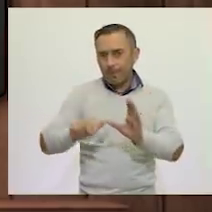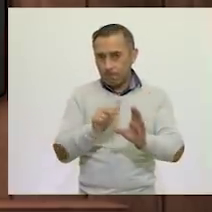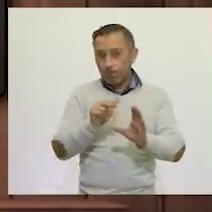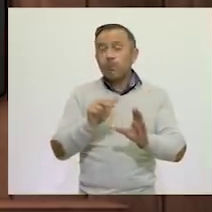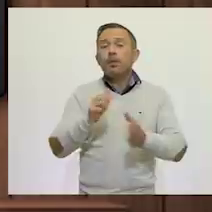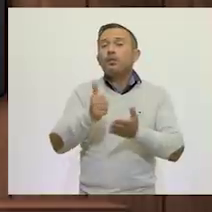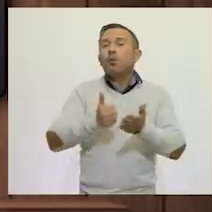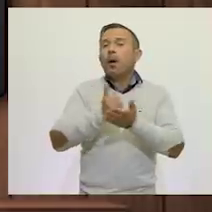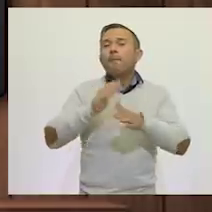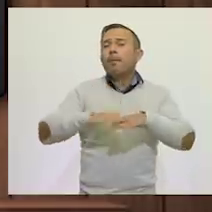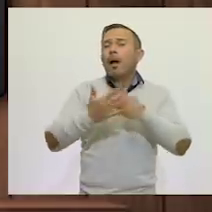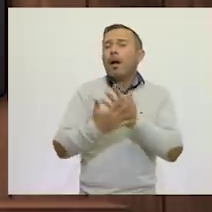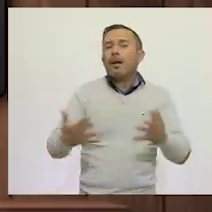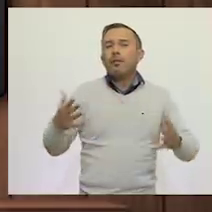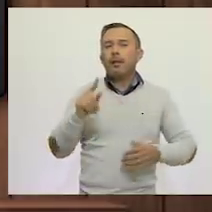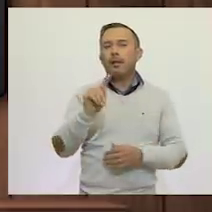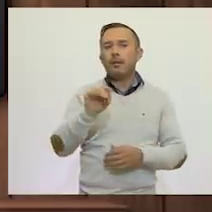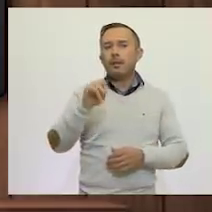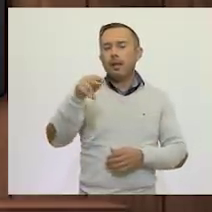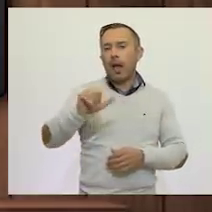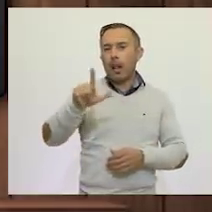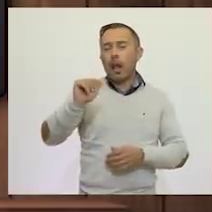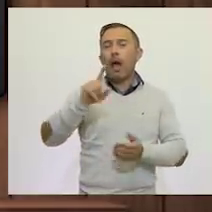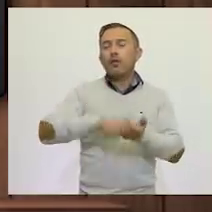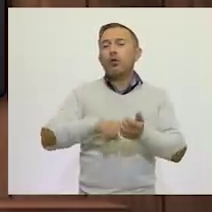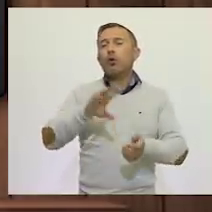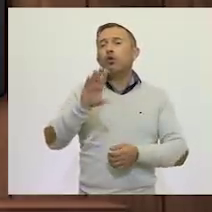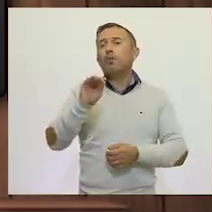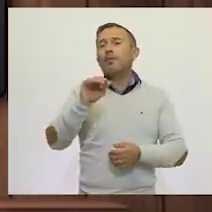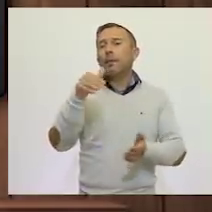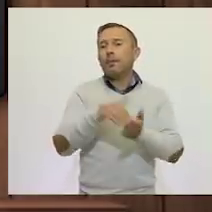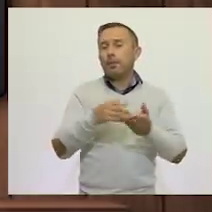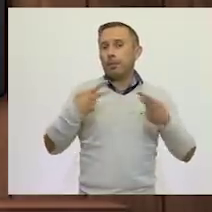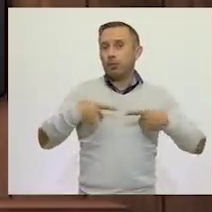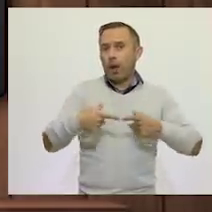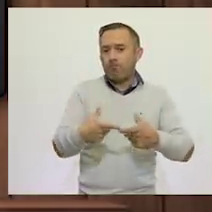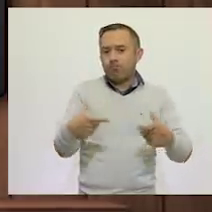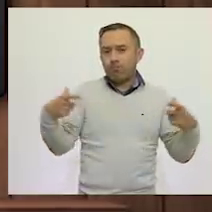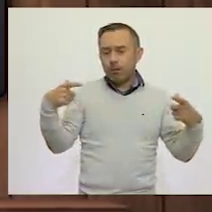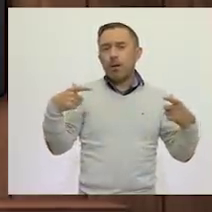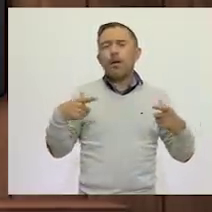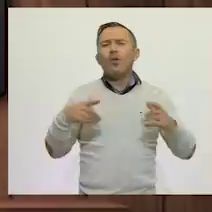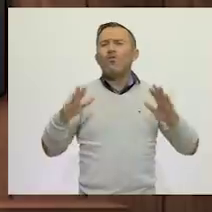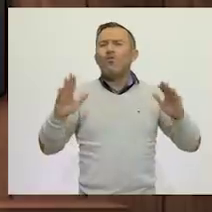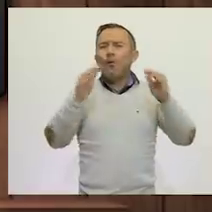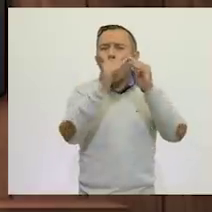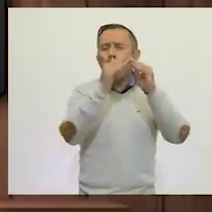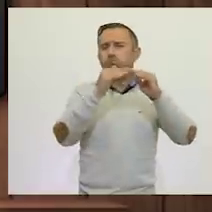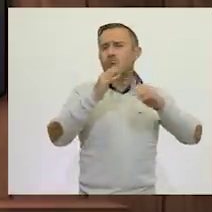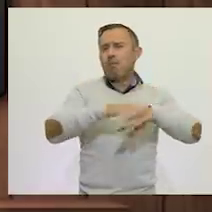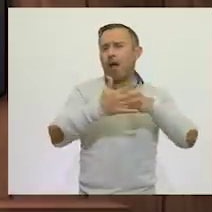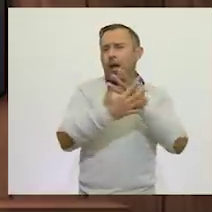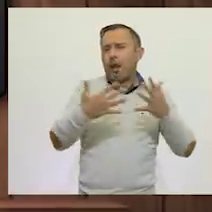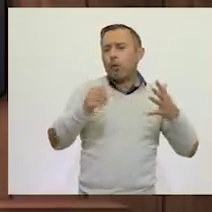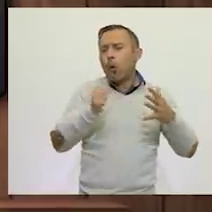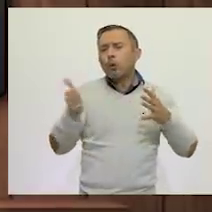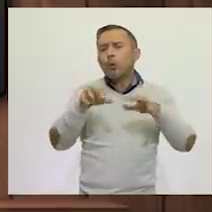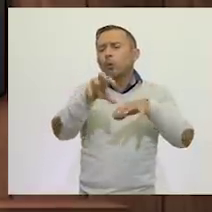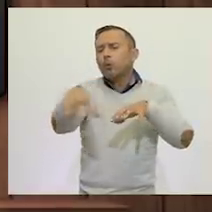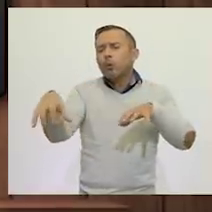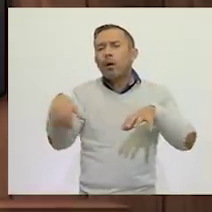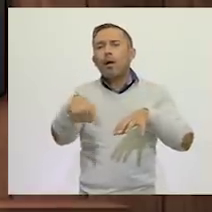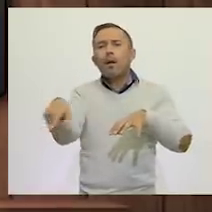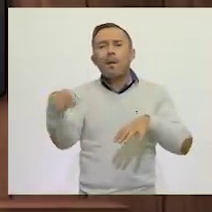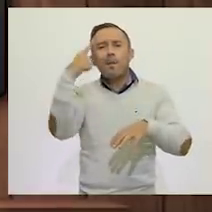periodo fue Tikal, que alcanzó los 90,000 habitantes y contó con grandes palacios reales y construcciones menores dedicadas a la vivienda,